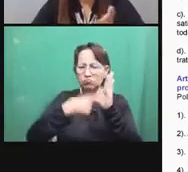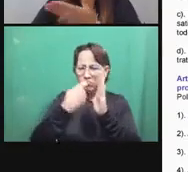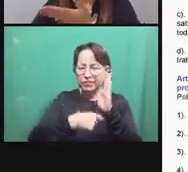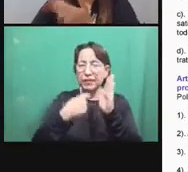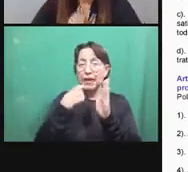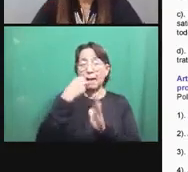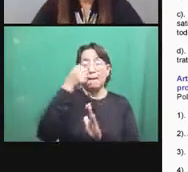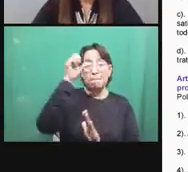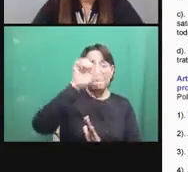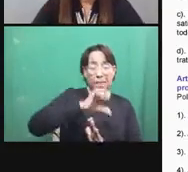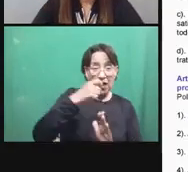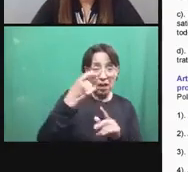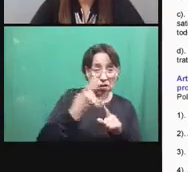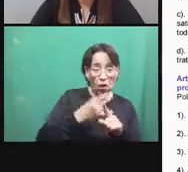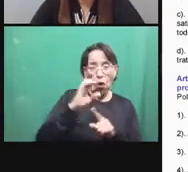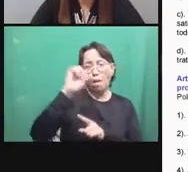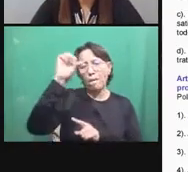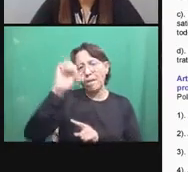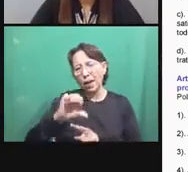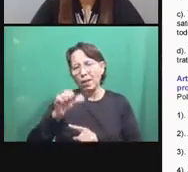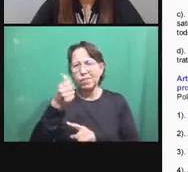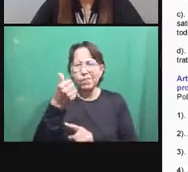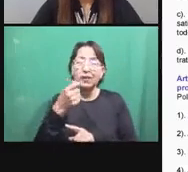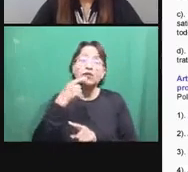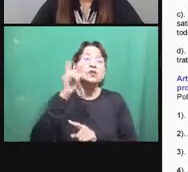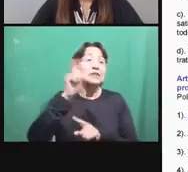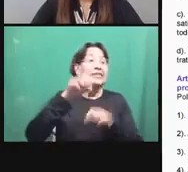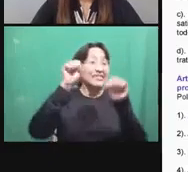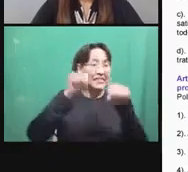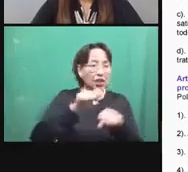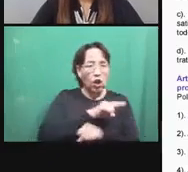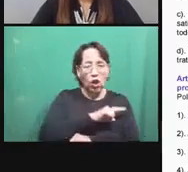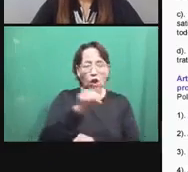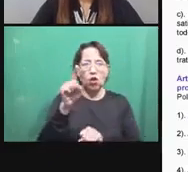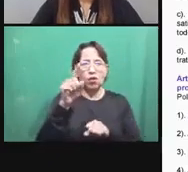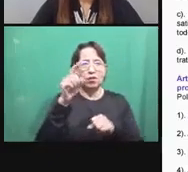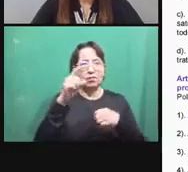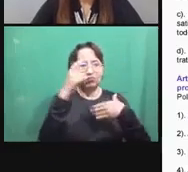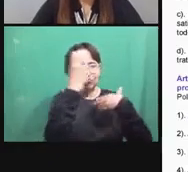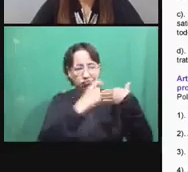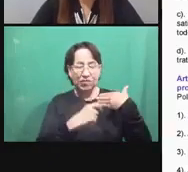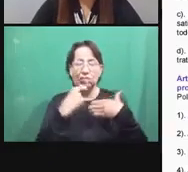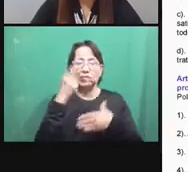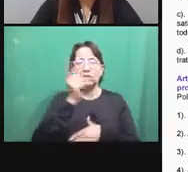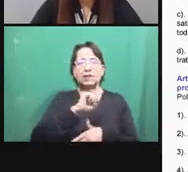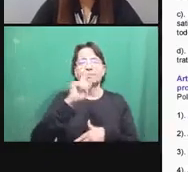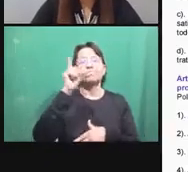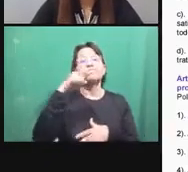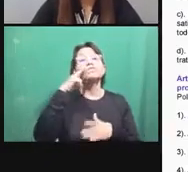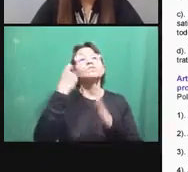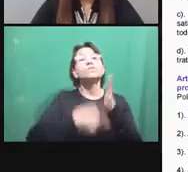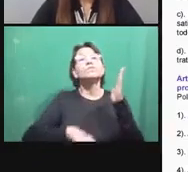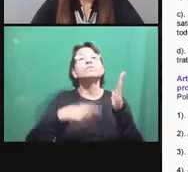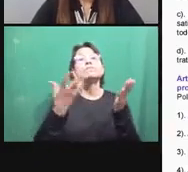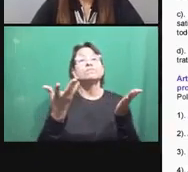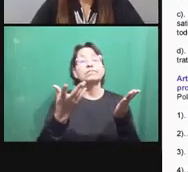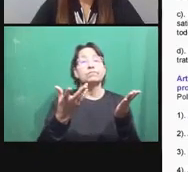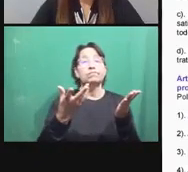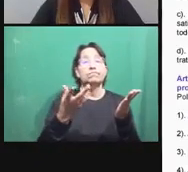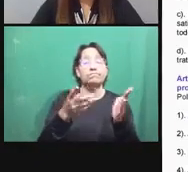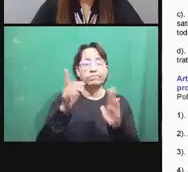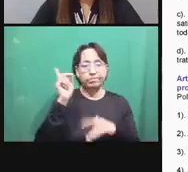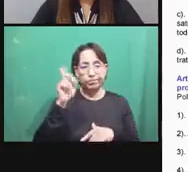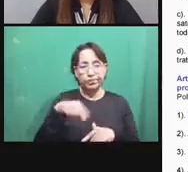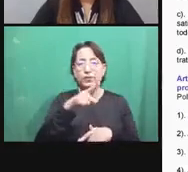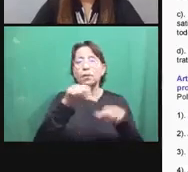o la mala práctica del graffiti en lugares no autorizados. En primera medida, pues mencionan amonestaciones en privado, amonestaciones